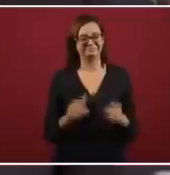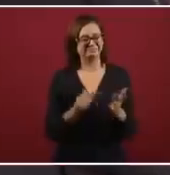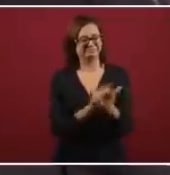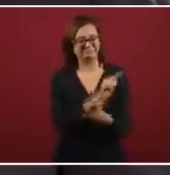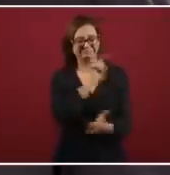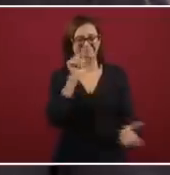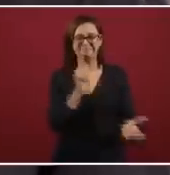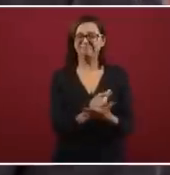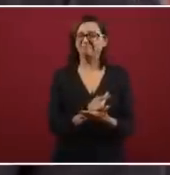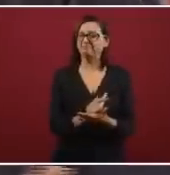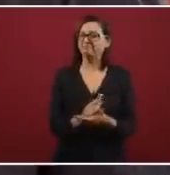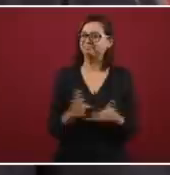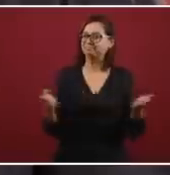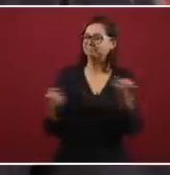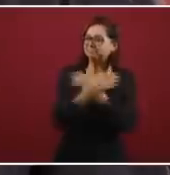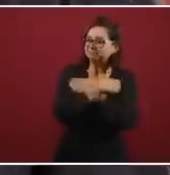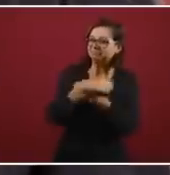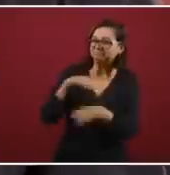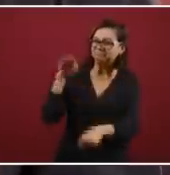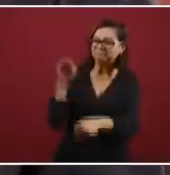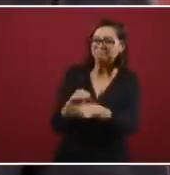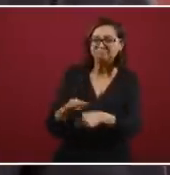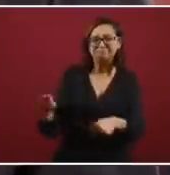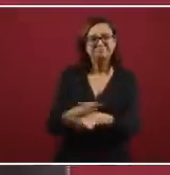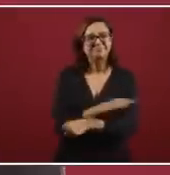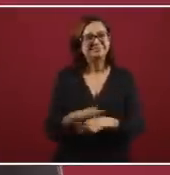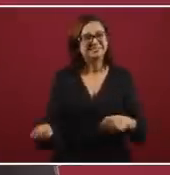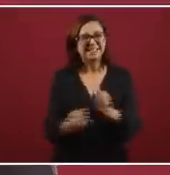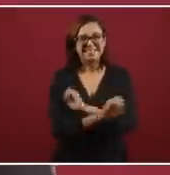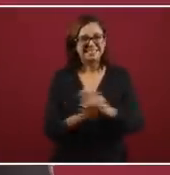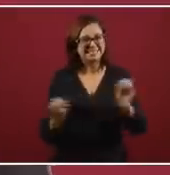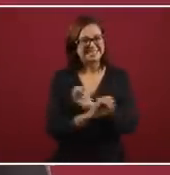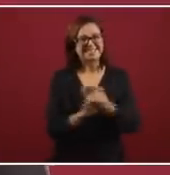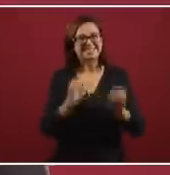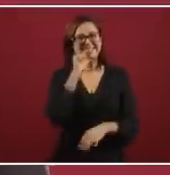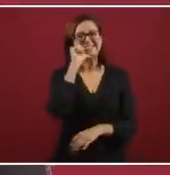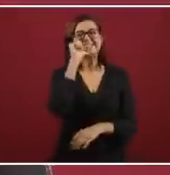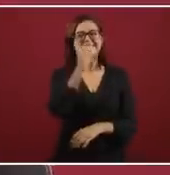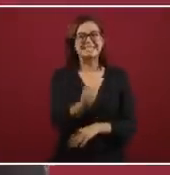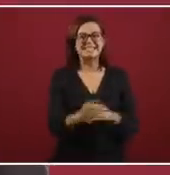en nada a la educación, al contrario.